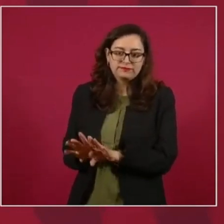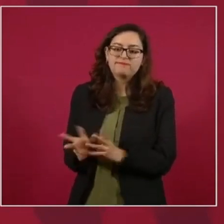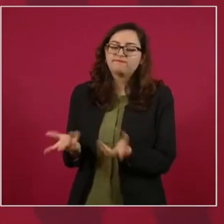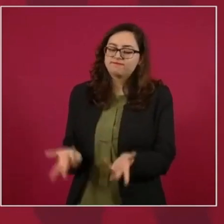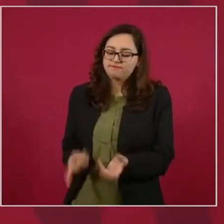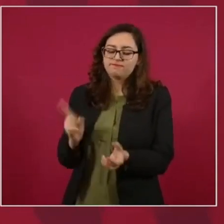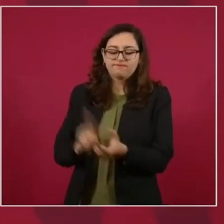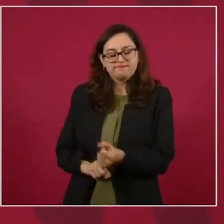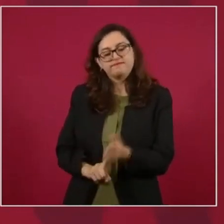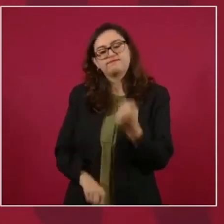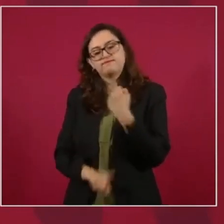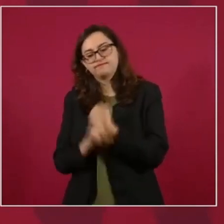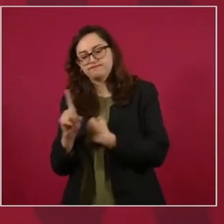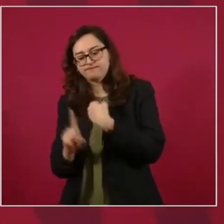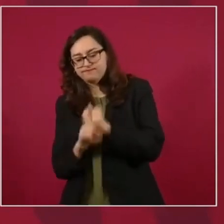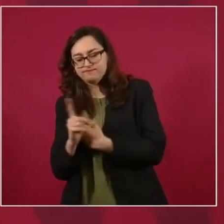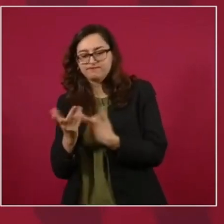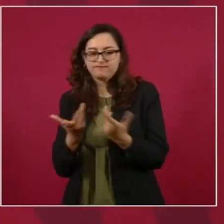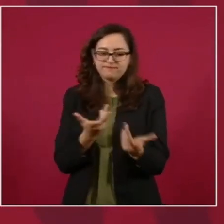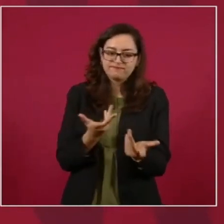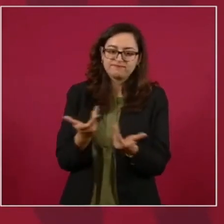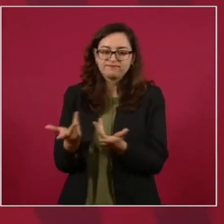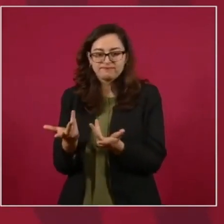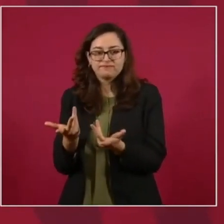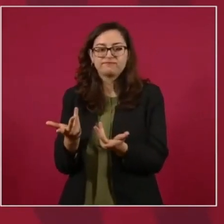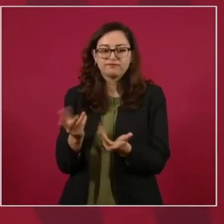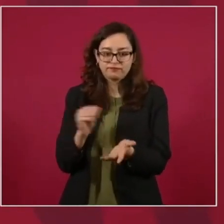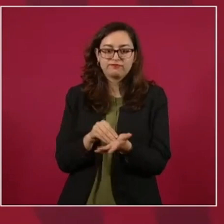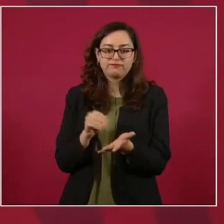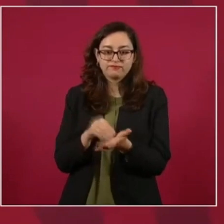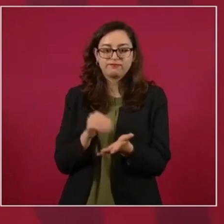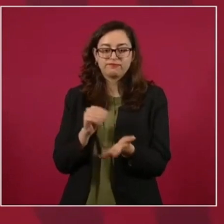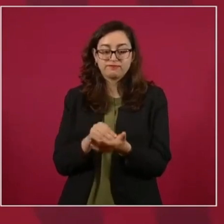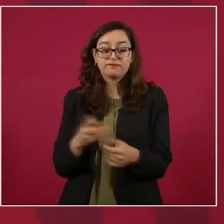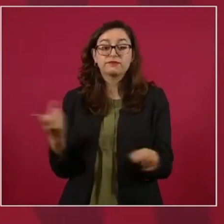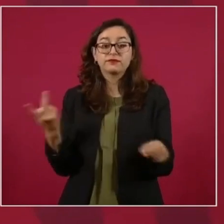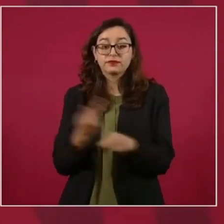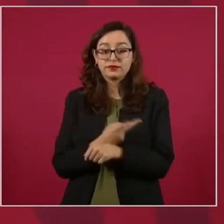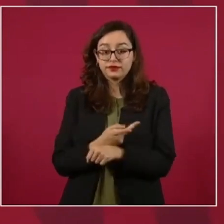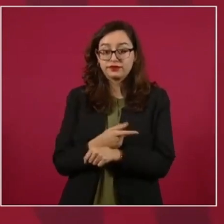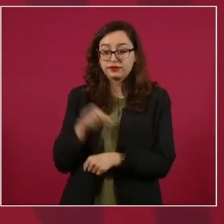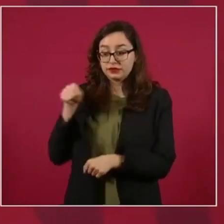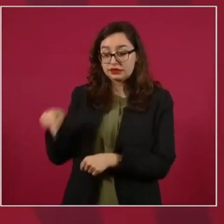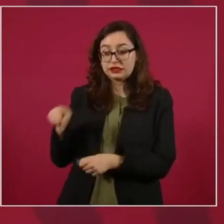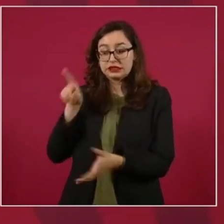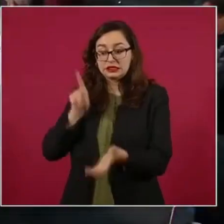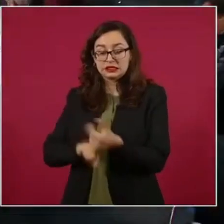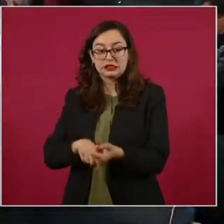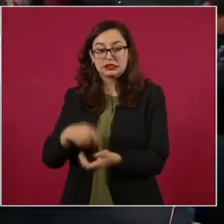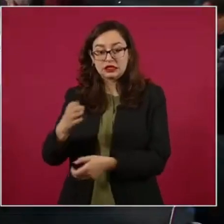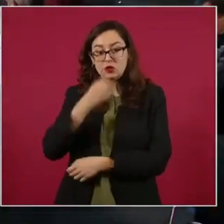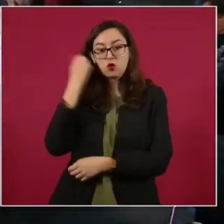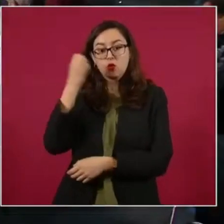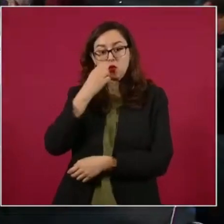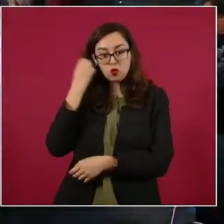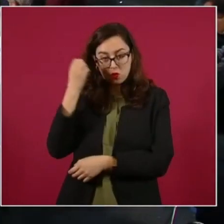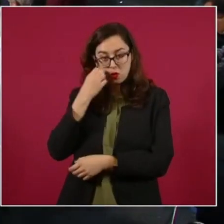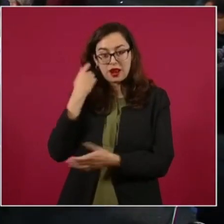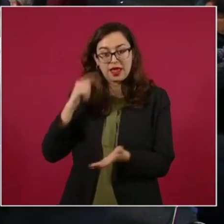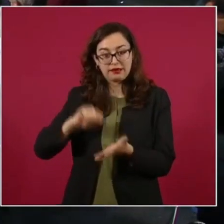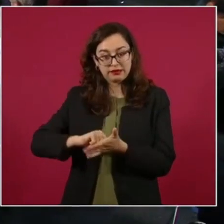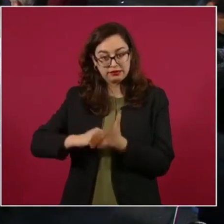Existen escuelas, allí en el Meche hay una escuela técnica